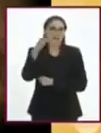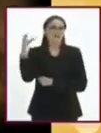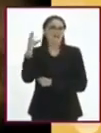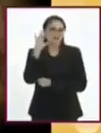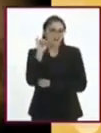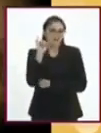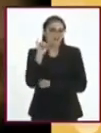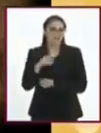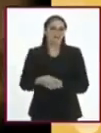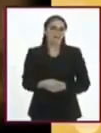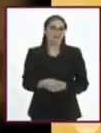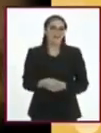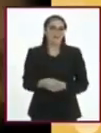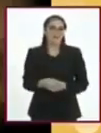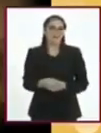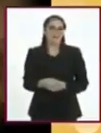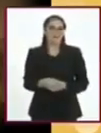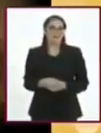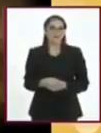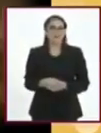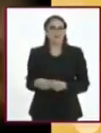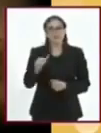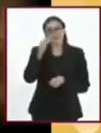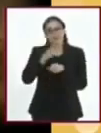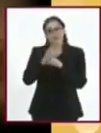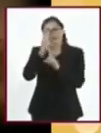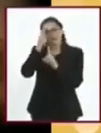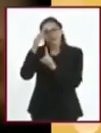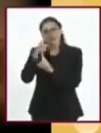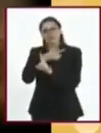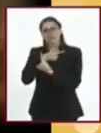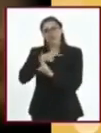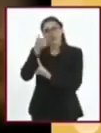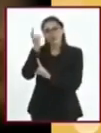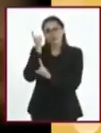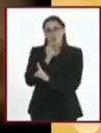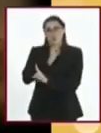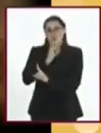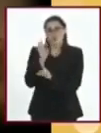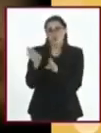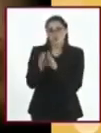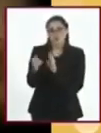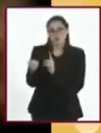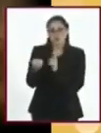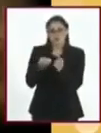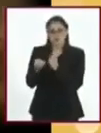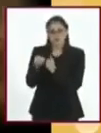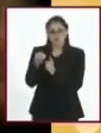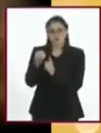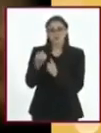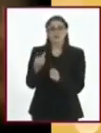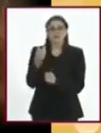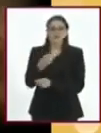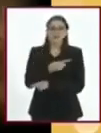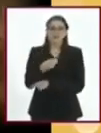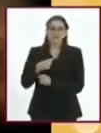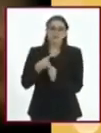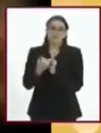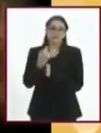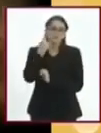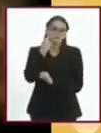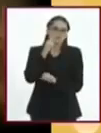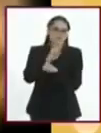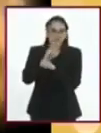aranceles mucho más centrada en poder de alguna forma controlar. En este sentido, habría que ver el de